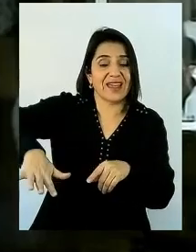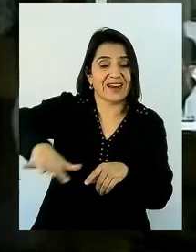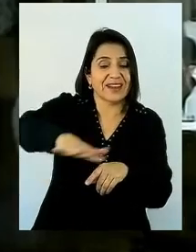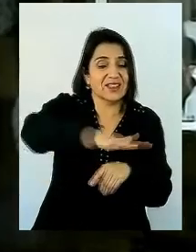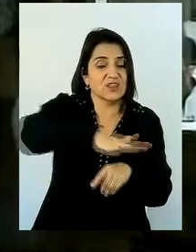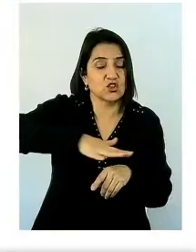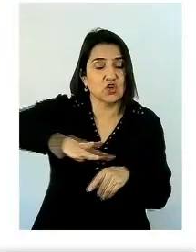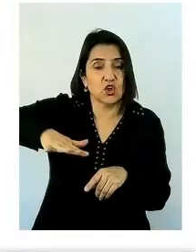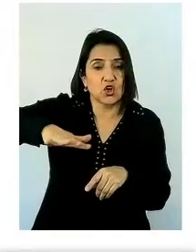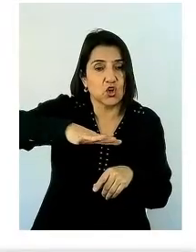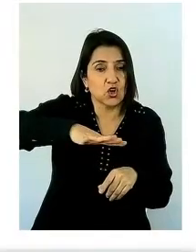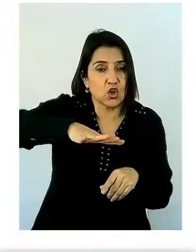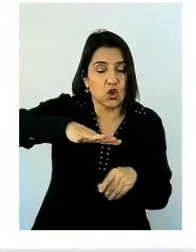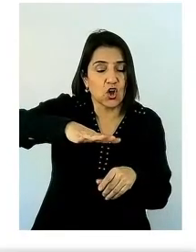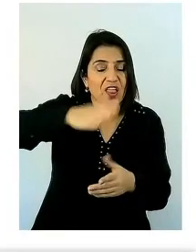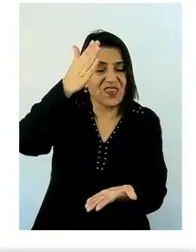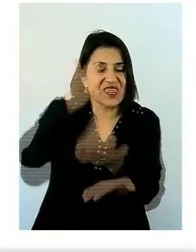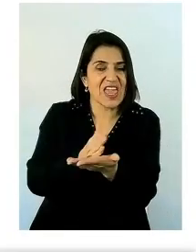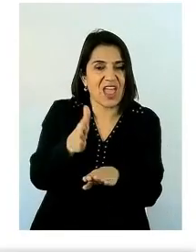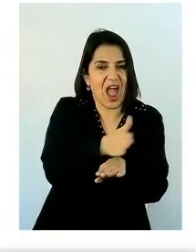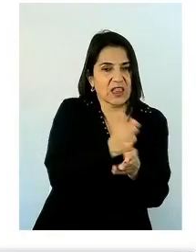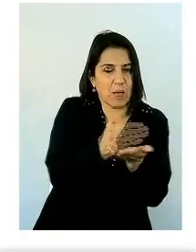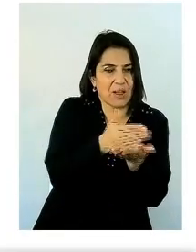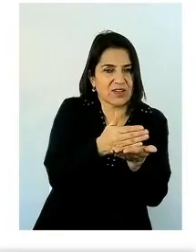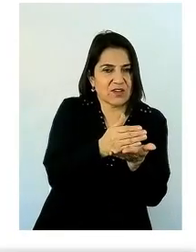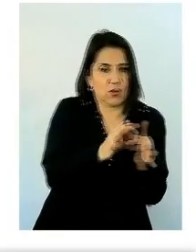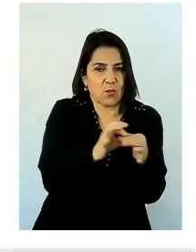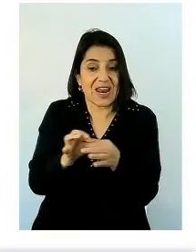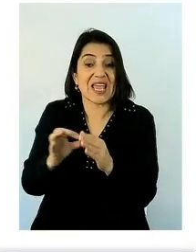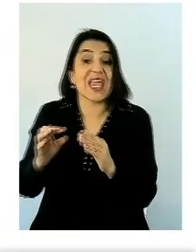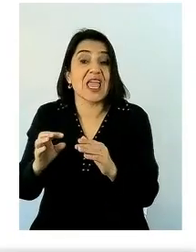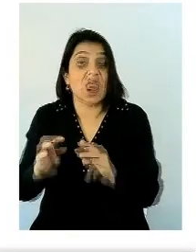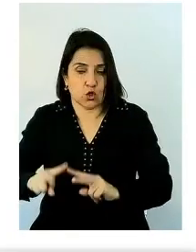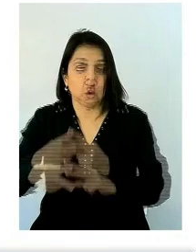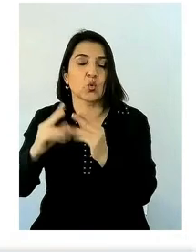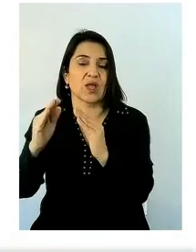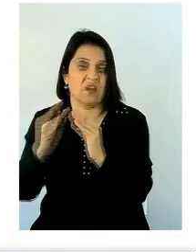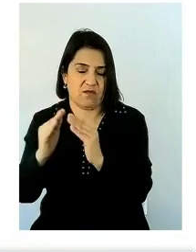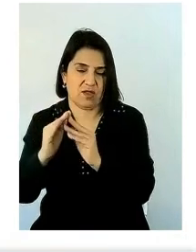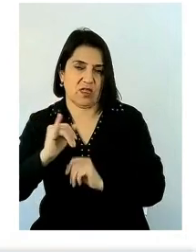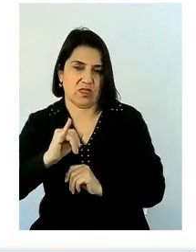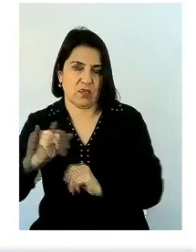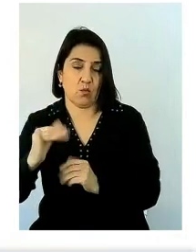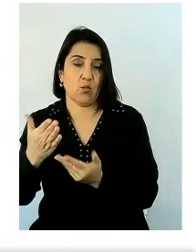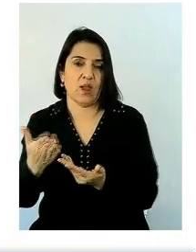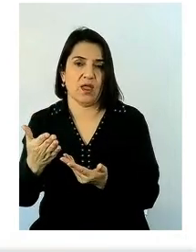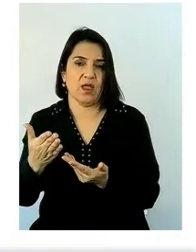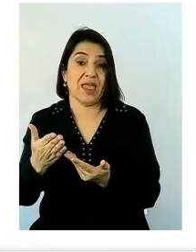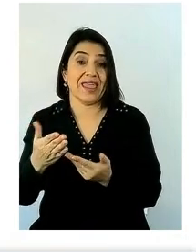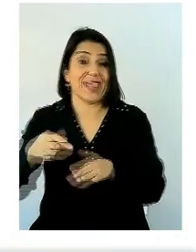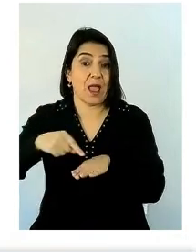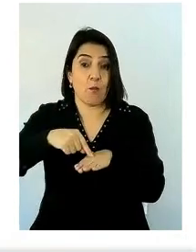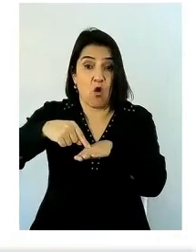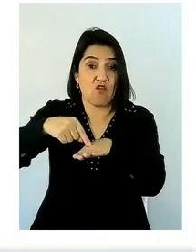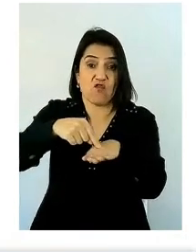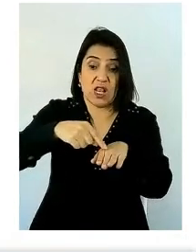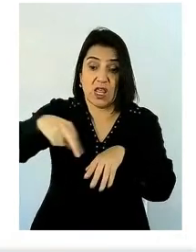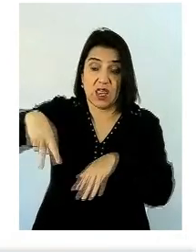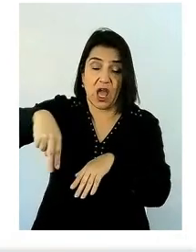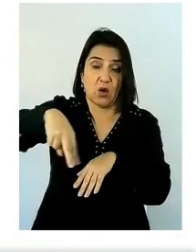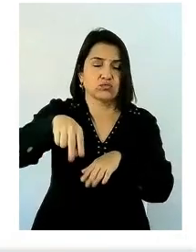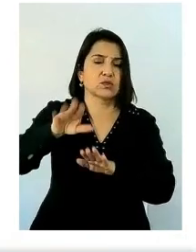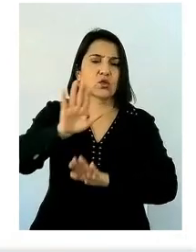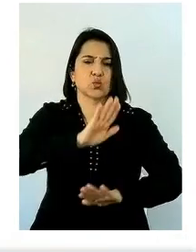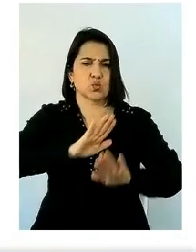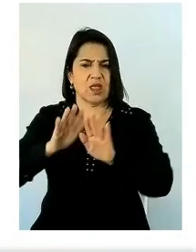que la vivienda pueda acceder y que la modalidad que estamos promoviendo, que sea sustentable y activa